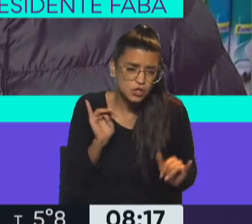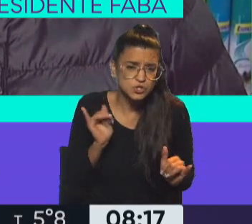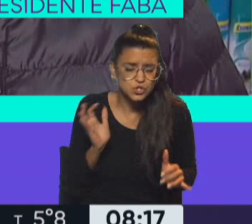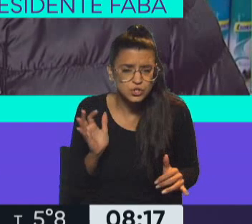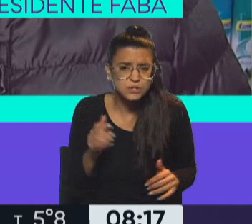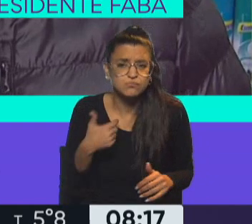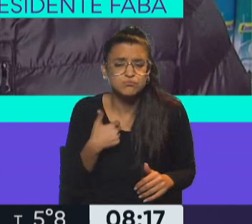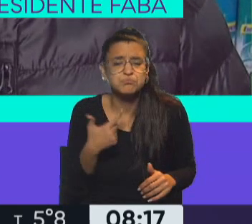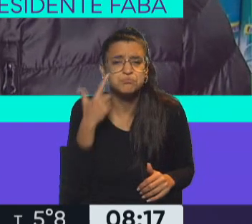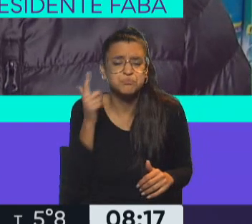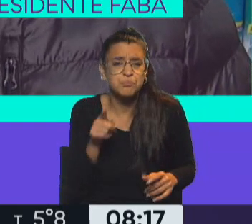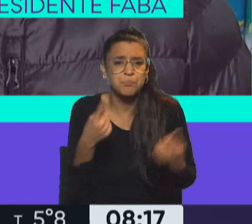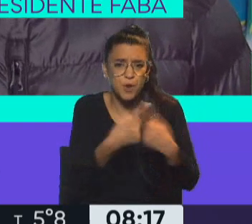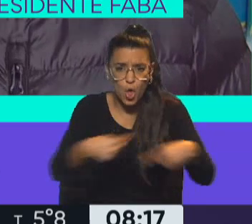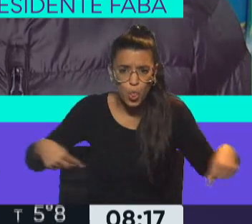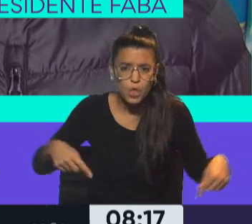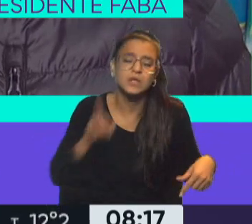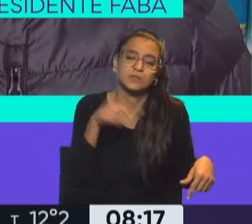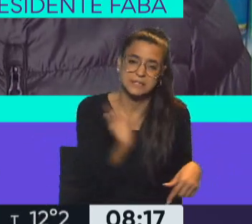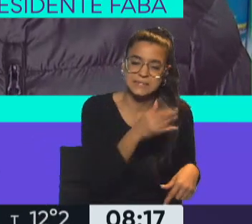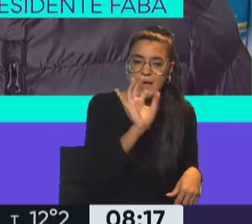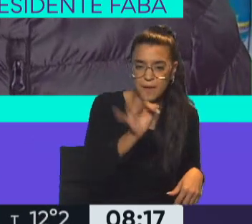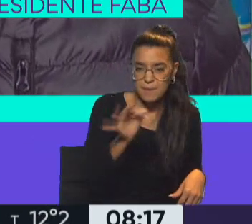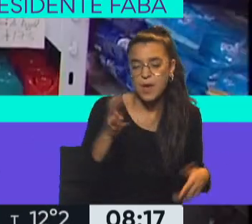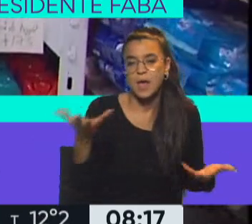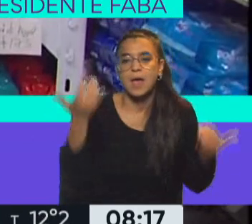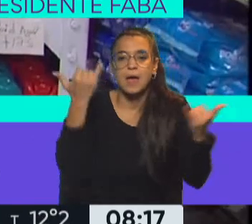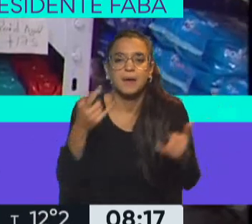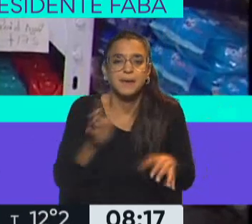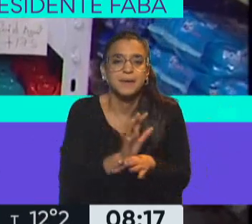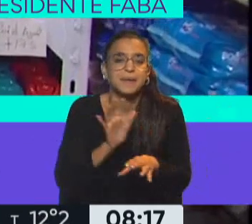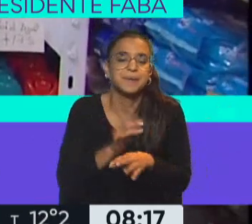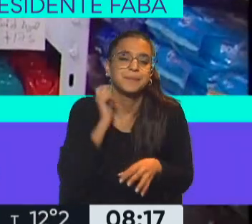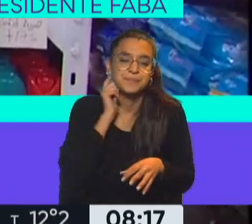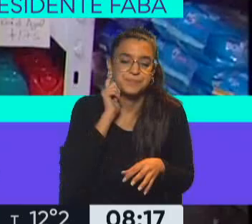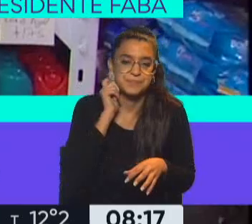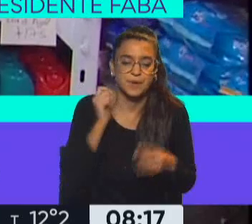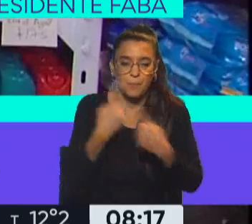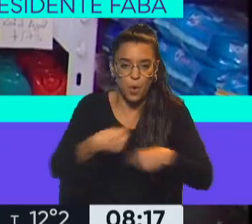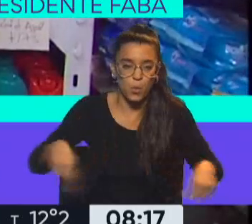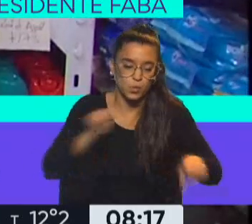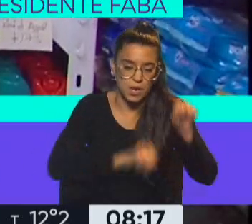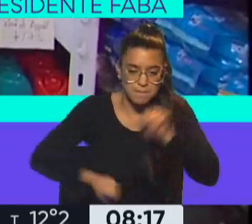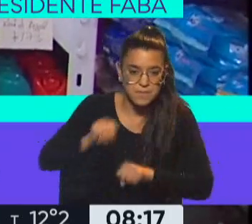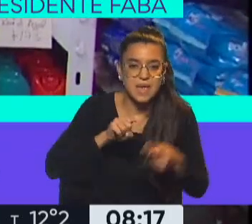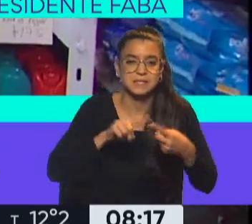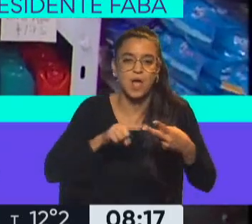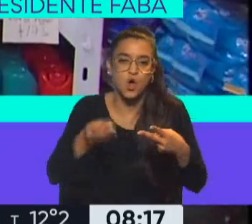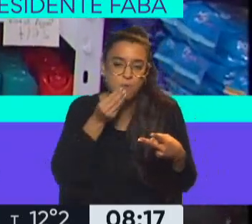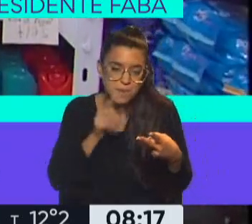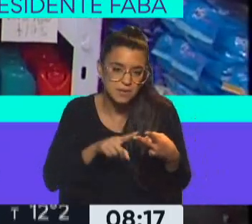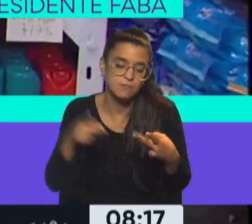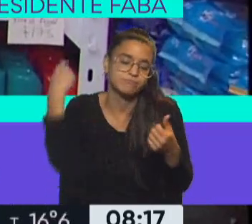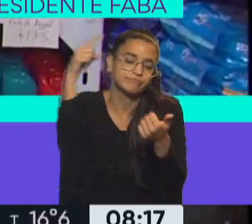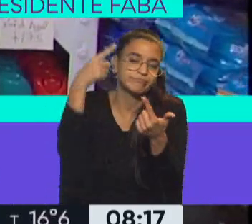digamos los productos que sabemos que el universo de lo que es este tanto de los productos de limpieza como comestibles son